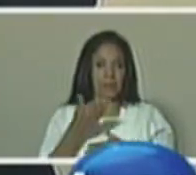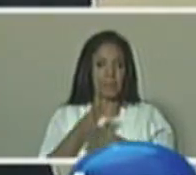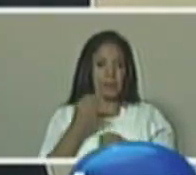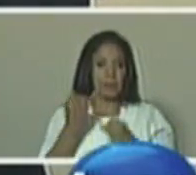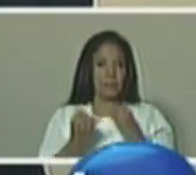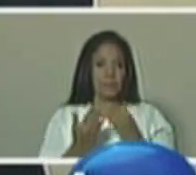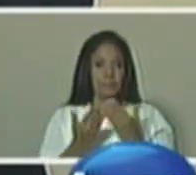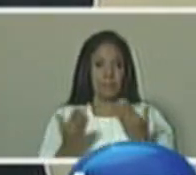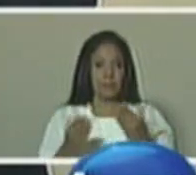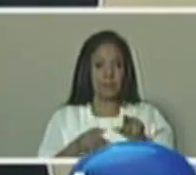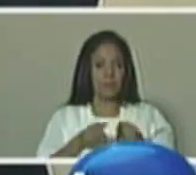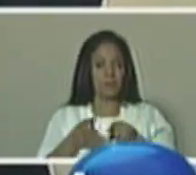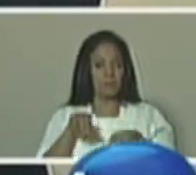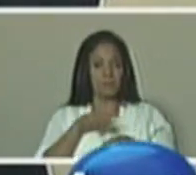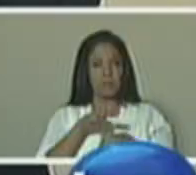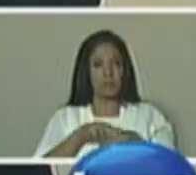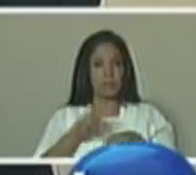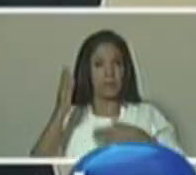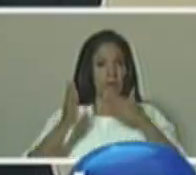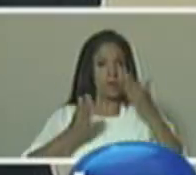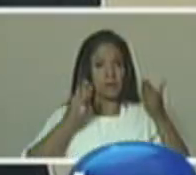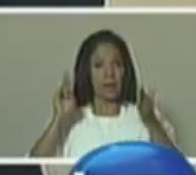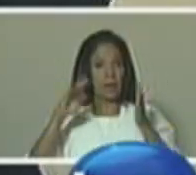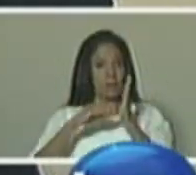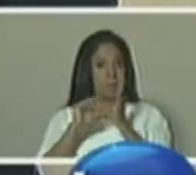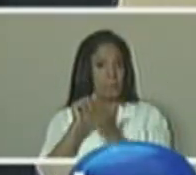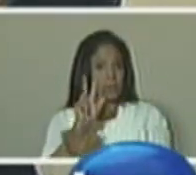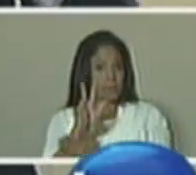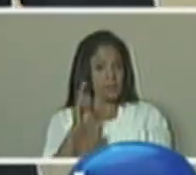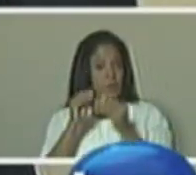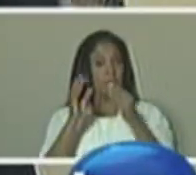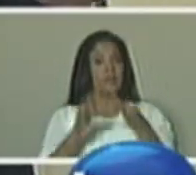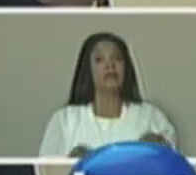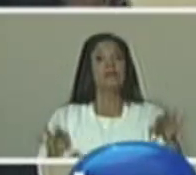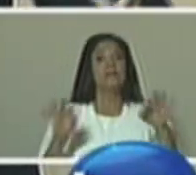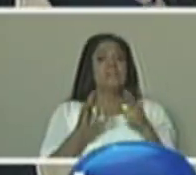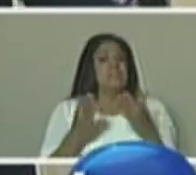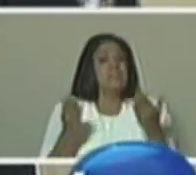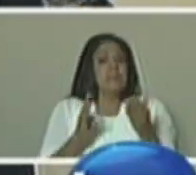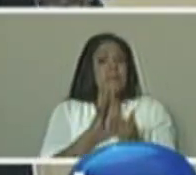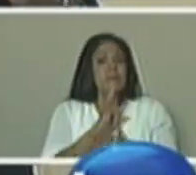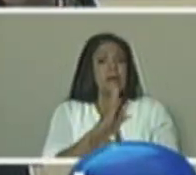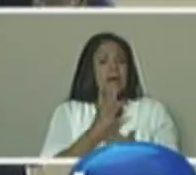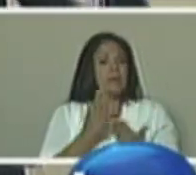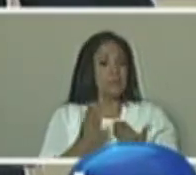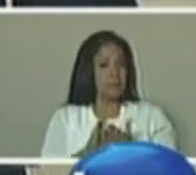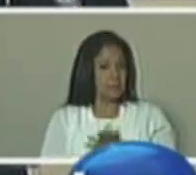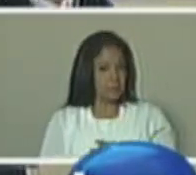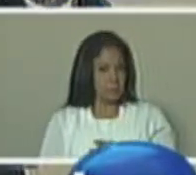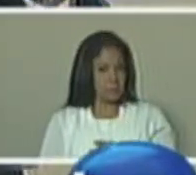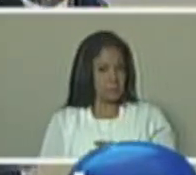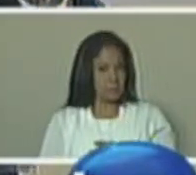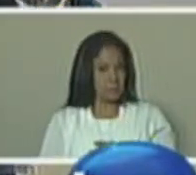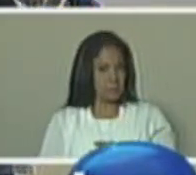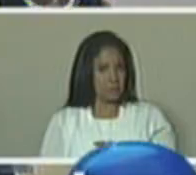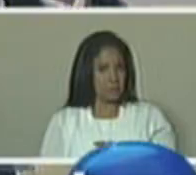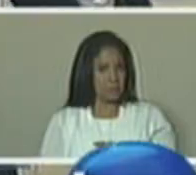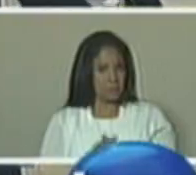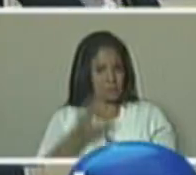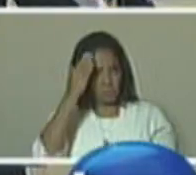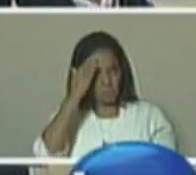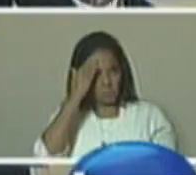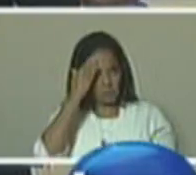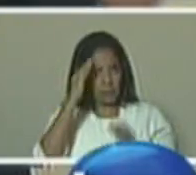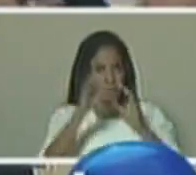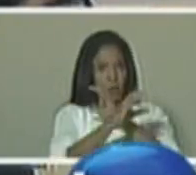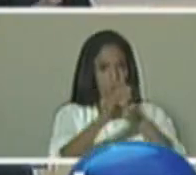de este concurso nacional de oratoria 2013. Lo importante, ¿de qué van a hablar? Ellos se van a enterar, ustedes recuerden la mecánica, están en